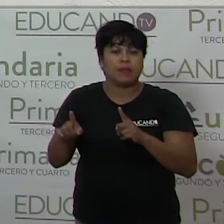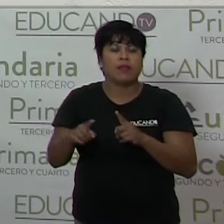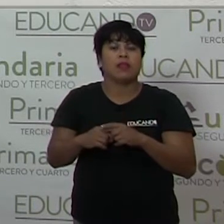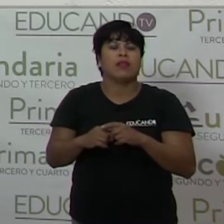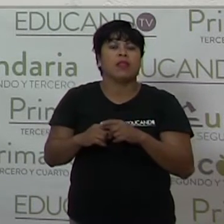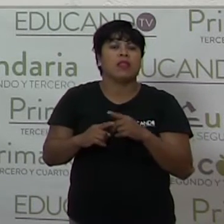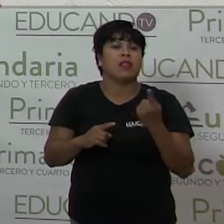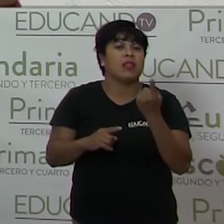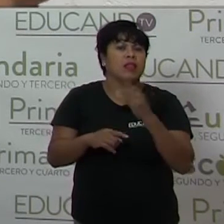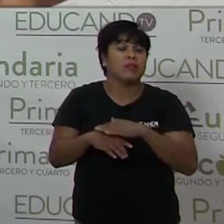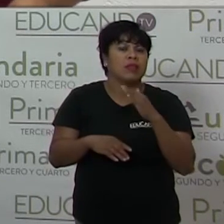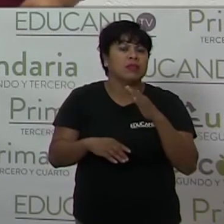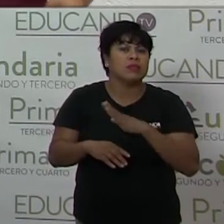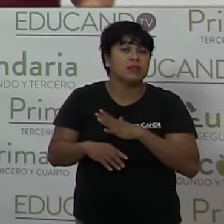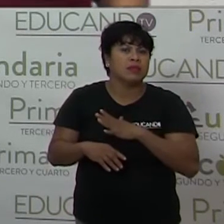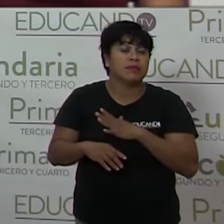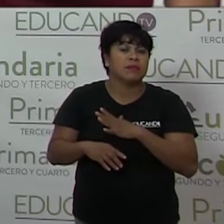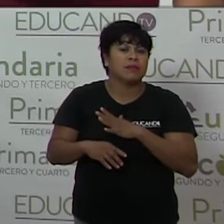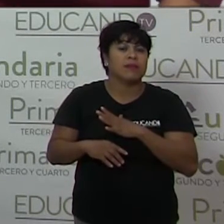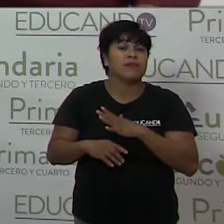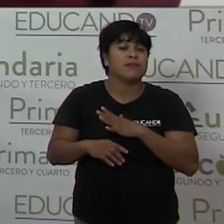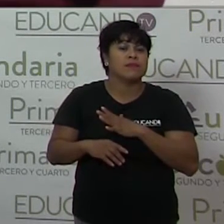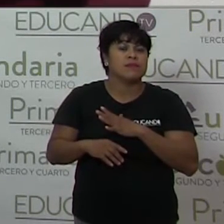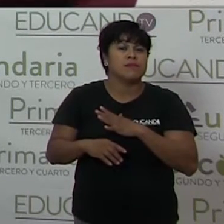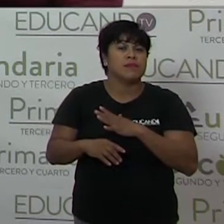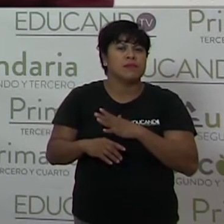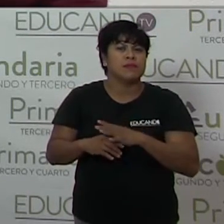sujetos que más tenemos